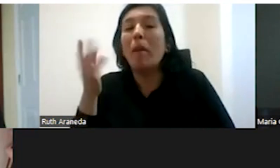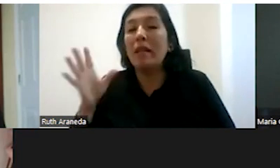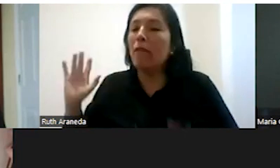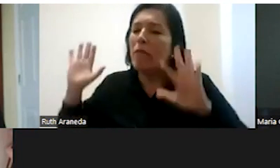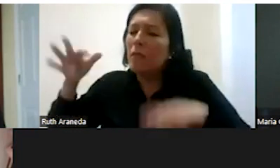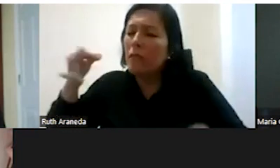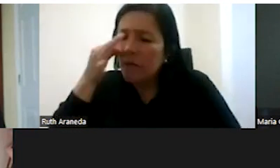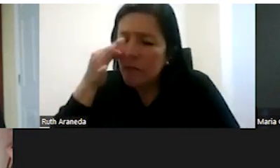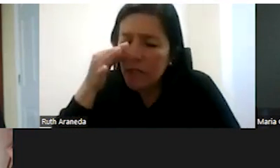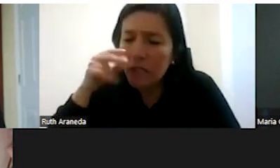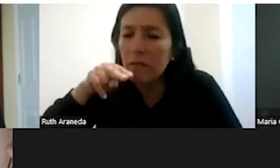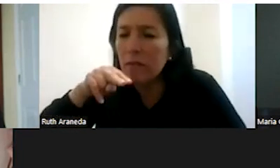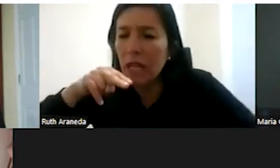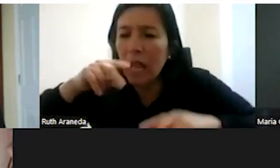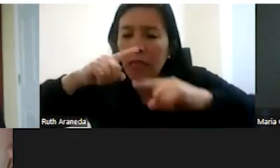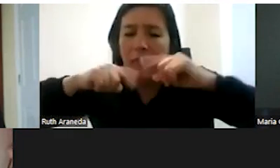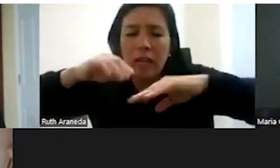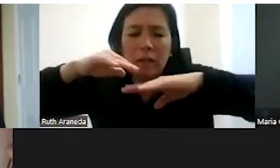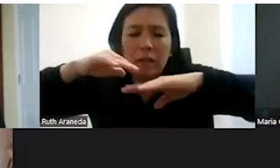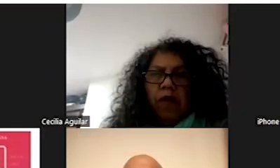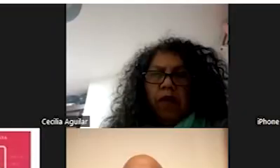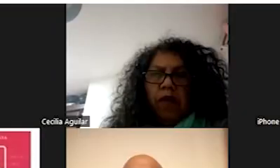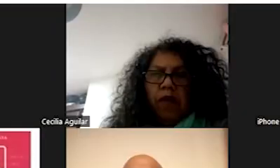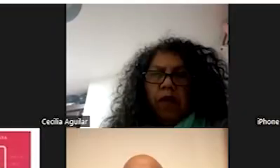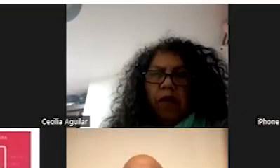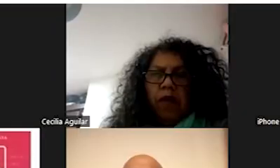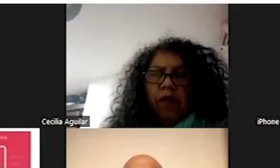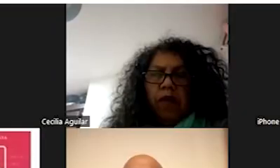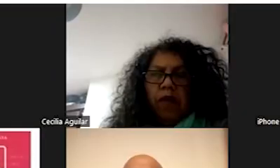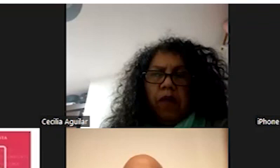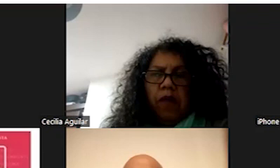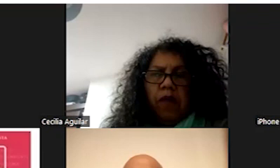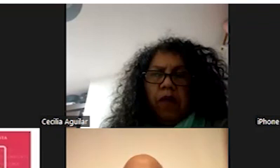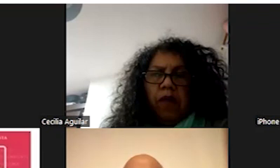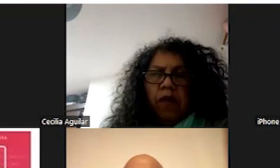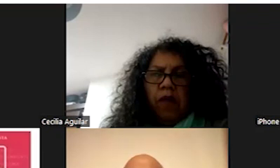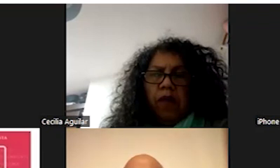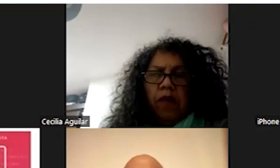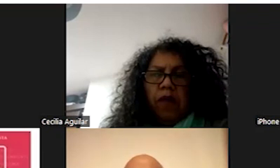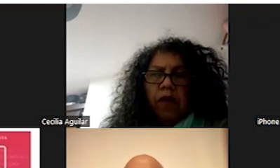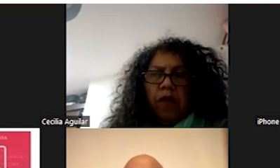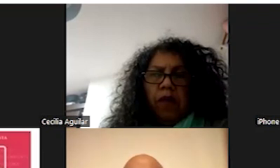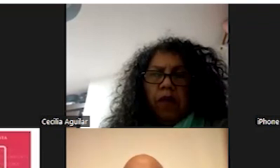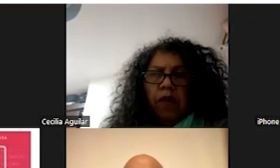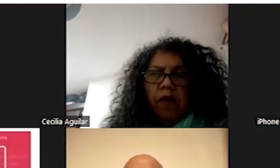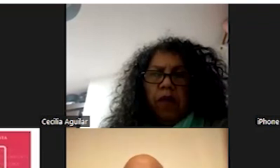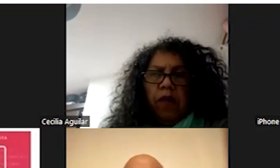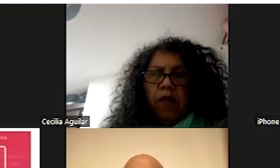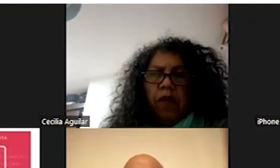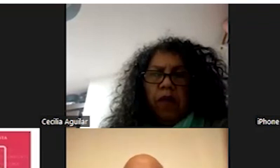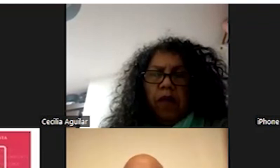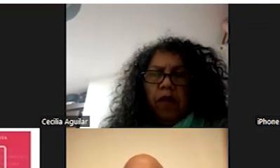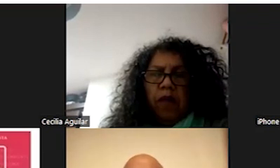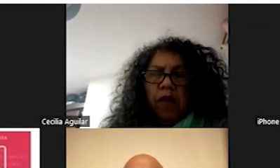se identifica algo en superficie, se hacen pozos de sondeo, que es otra etapa, para ver la profundidad y la extensión en superficie. Y en ese caso,